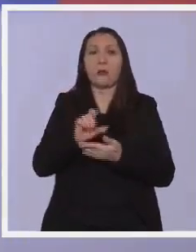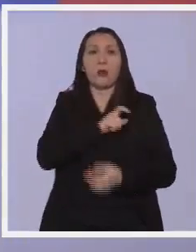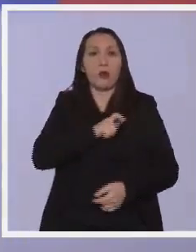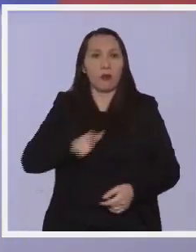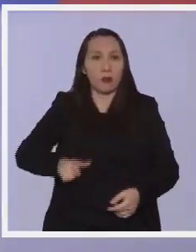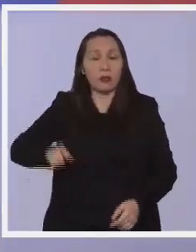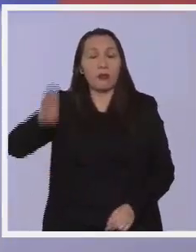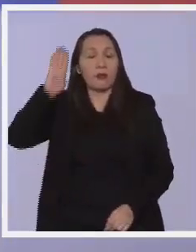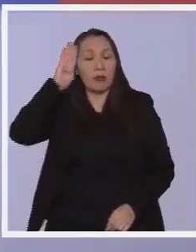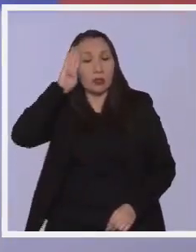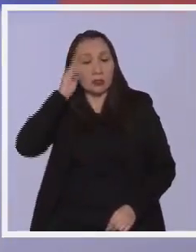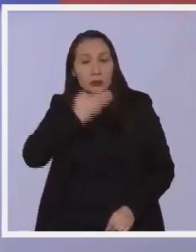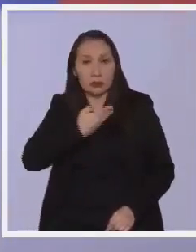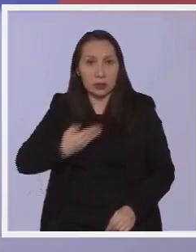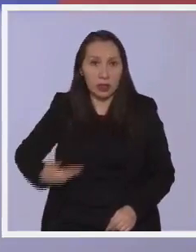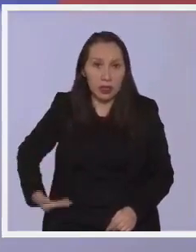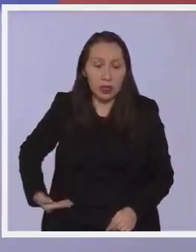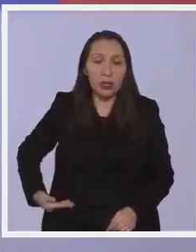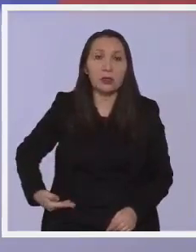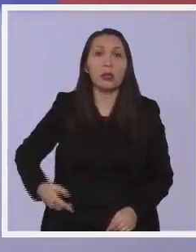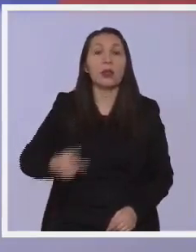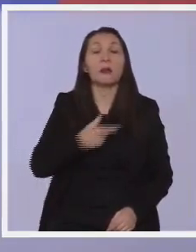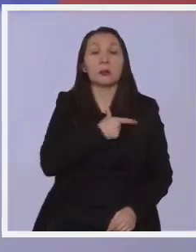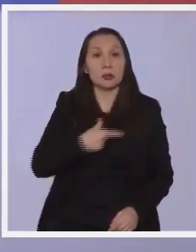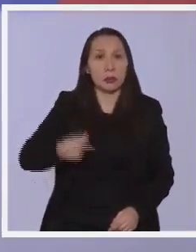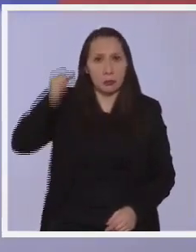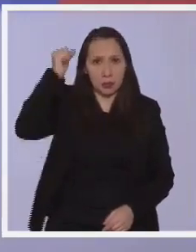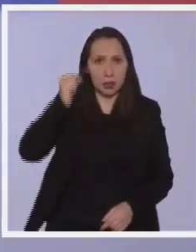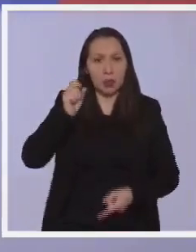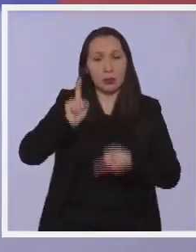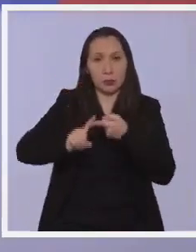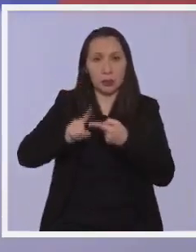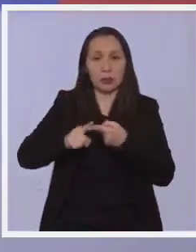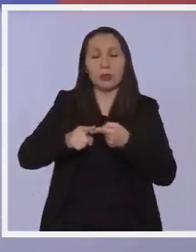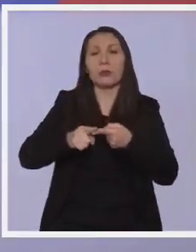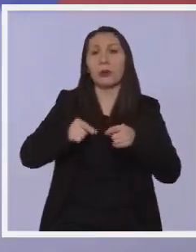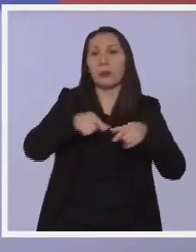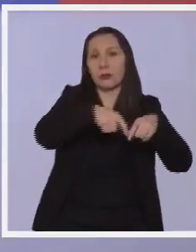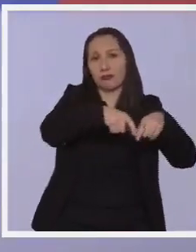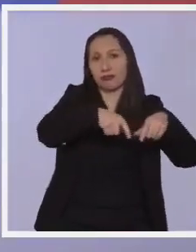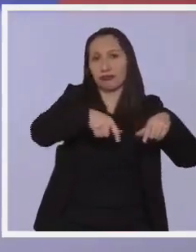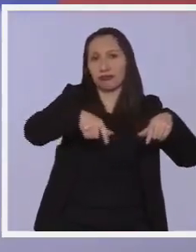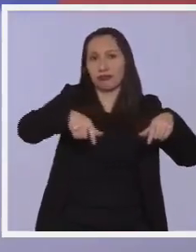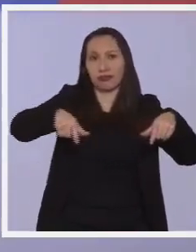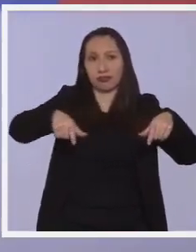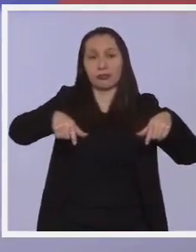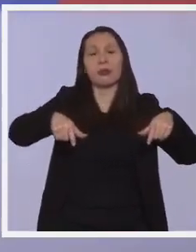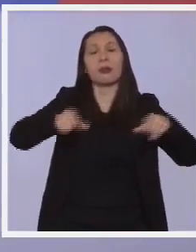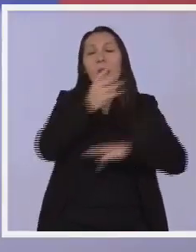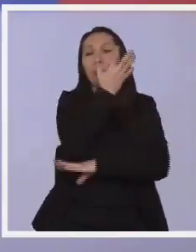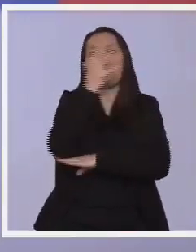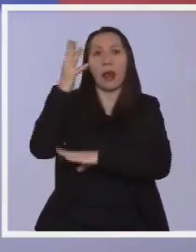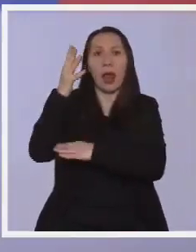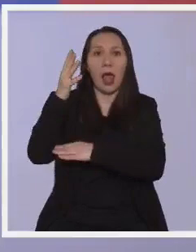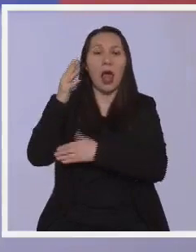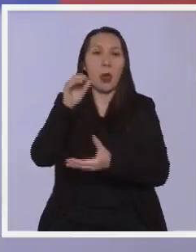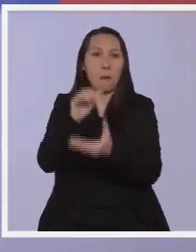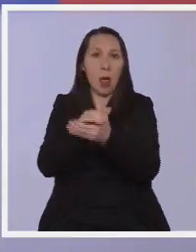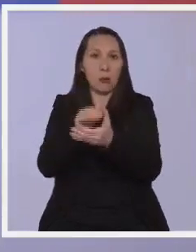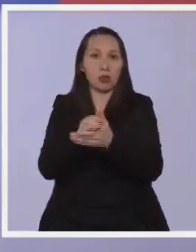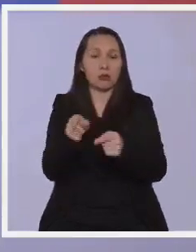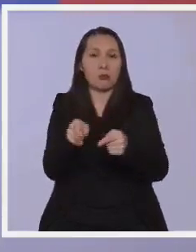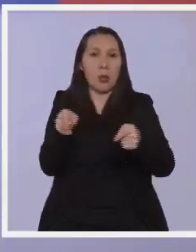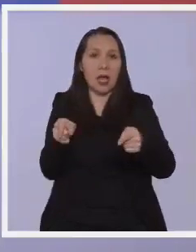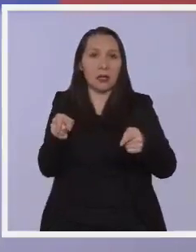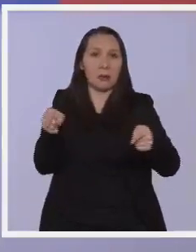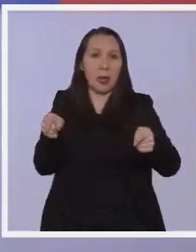la presidenta Bachelet y del presidente Piñera, la extensión del Parque del Mapocho, en